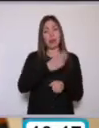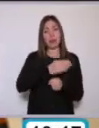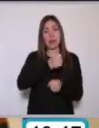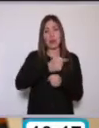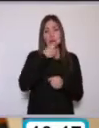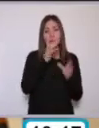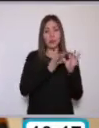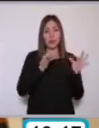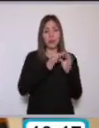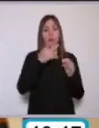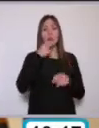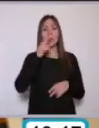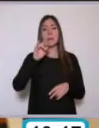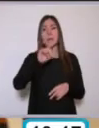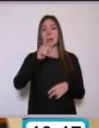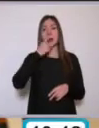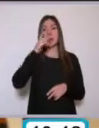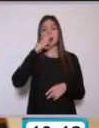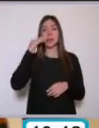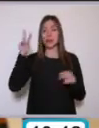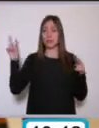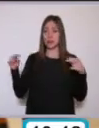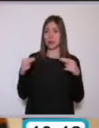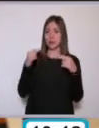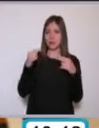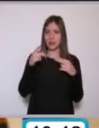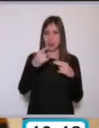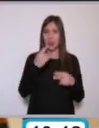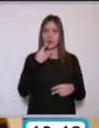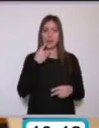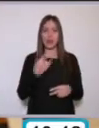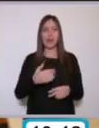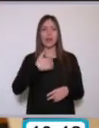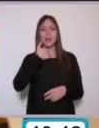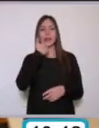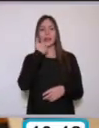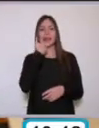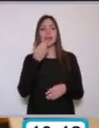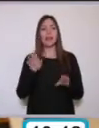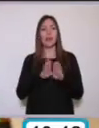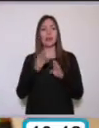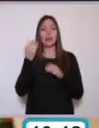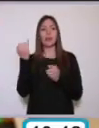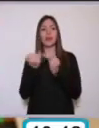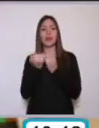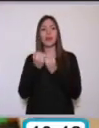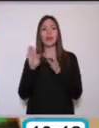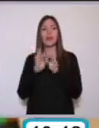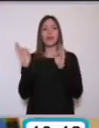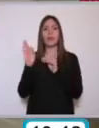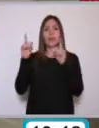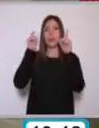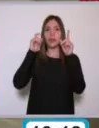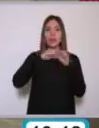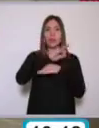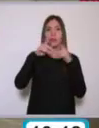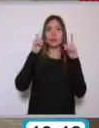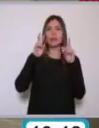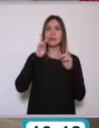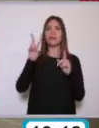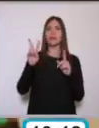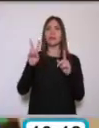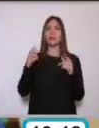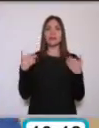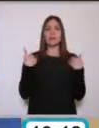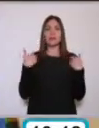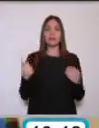le dice a Zapata, oiga, mi general, ¿no se le antoja una heladita de fotógrafos? Y entonces los fotógrafos entendieron